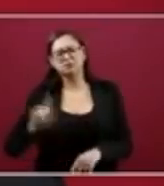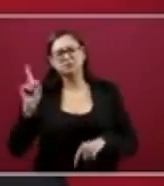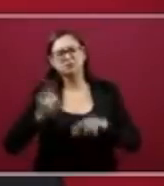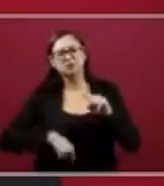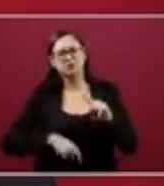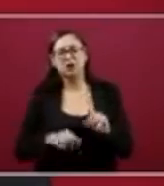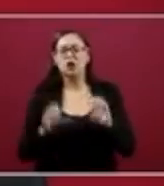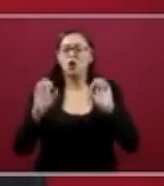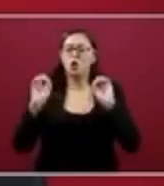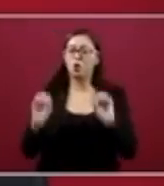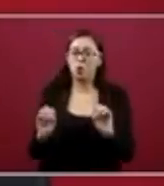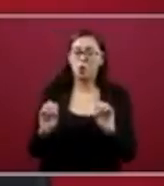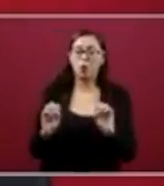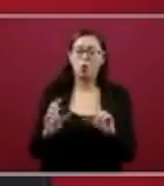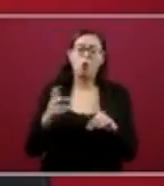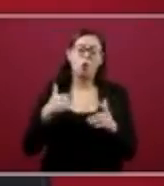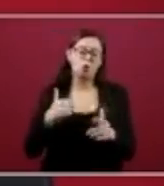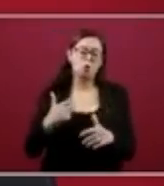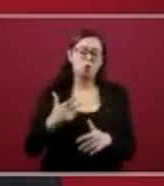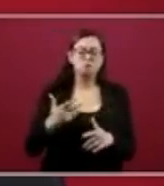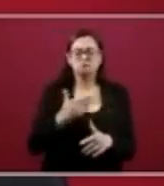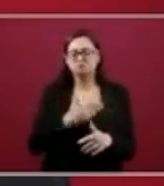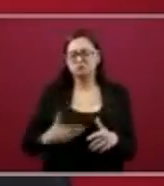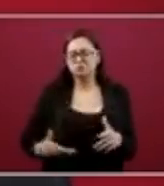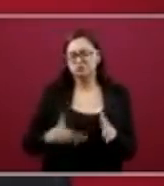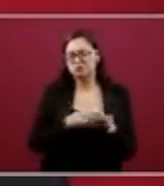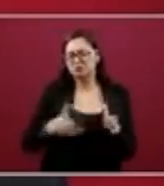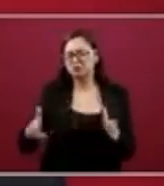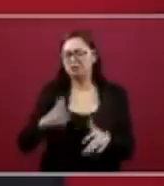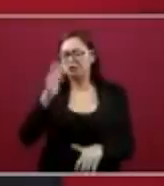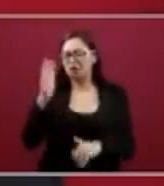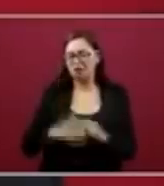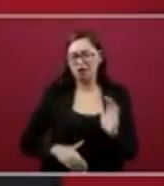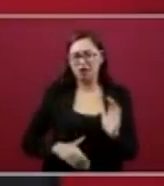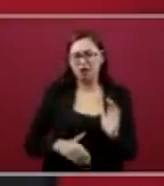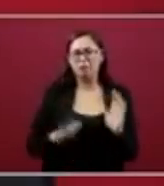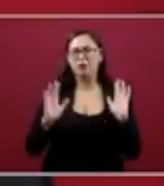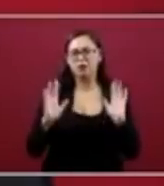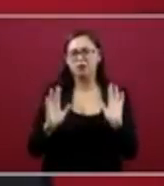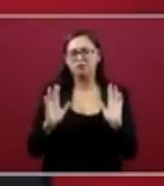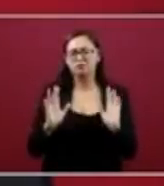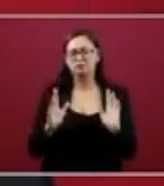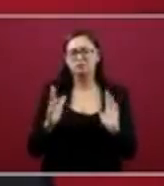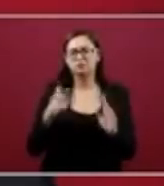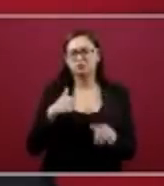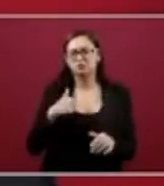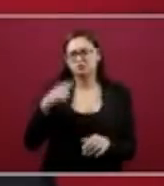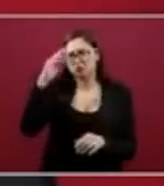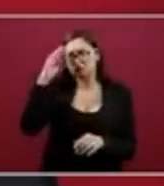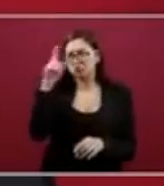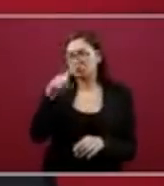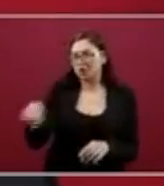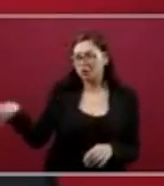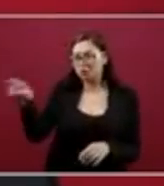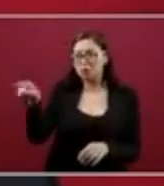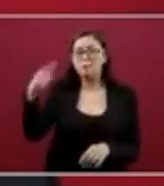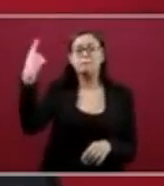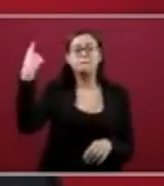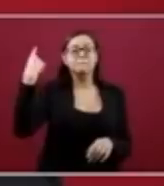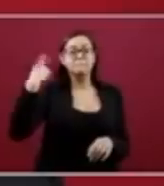hasta que los ciudadanos lo decidan, porque el pueblo manda y